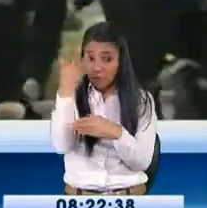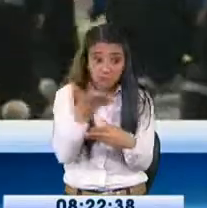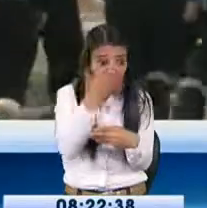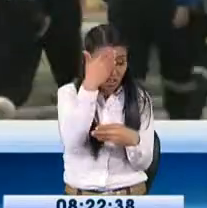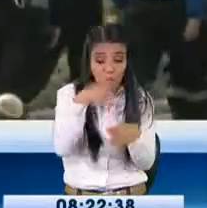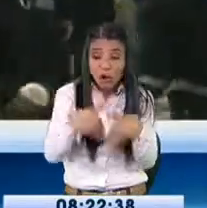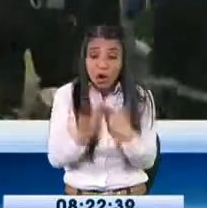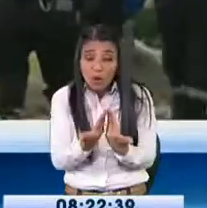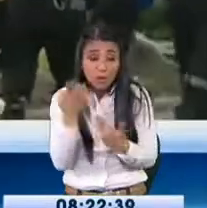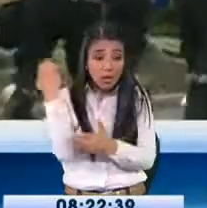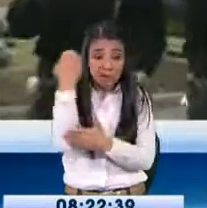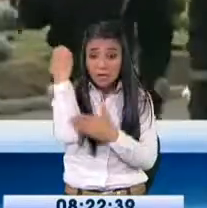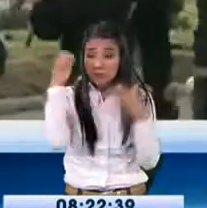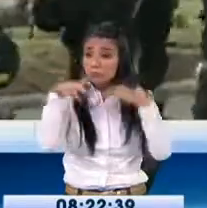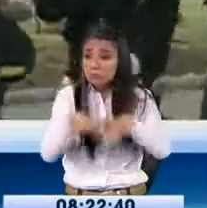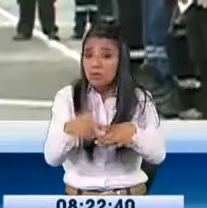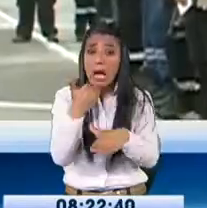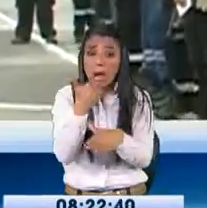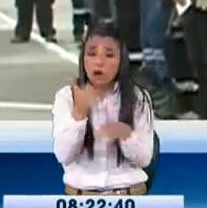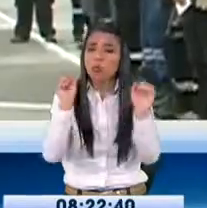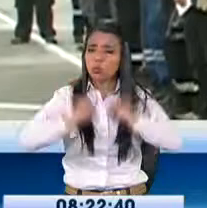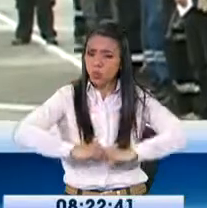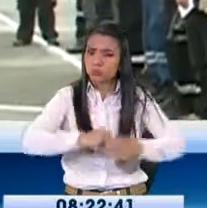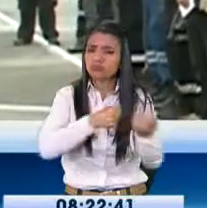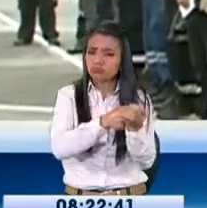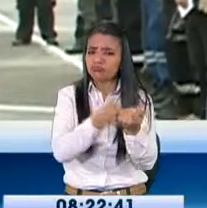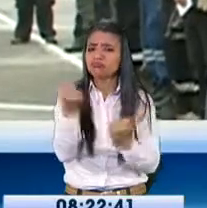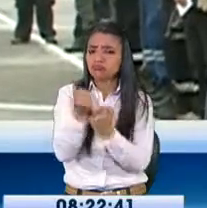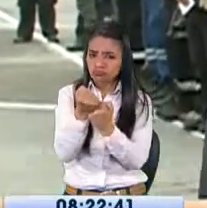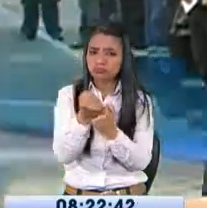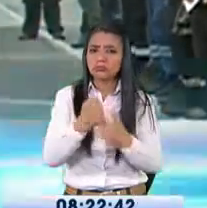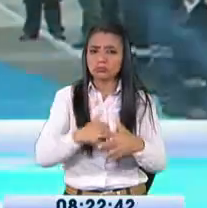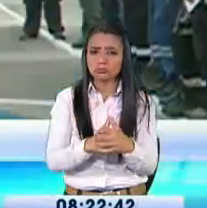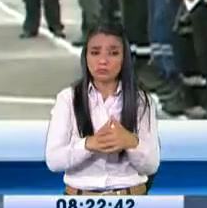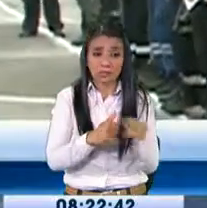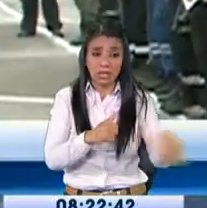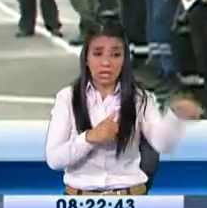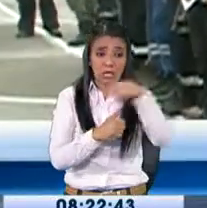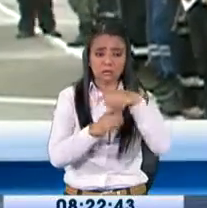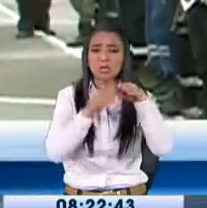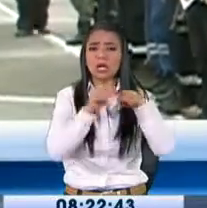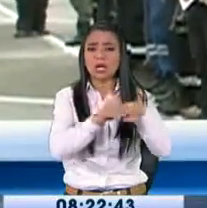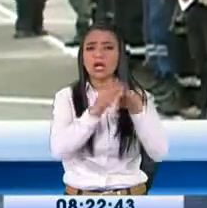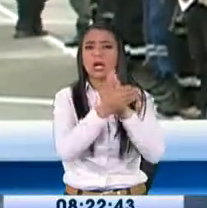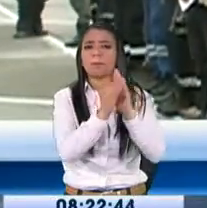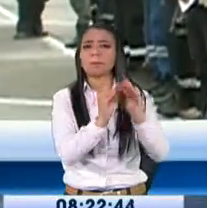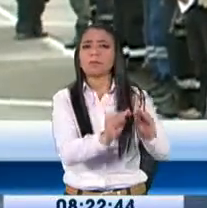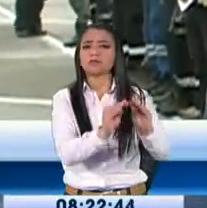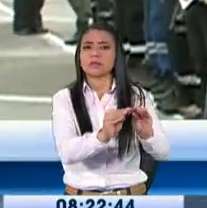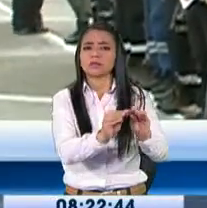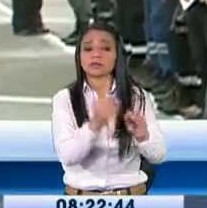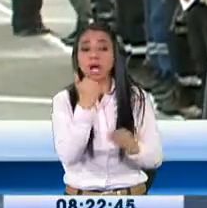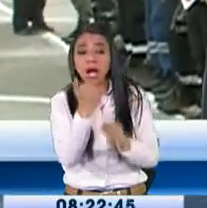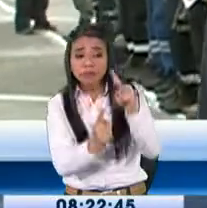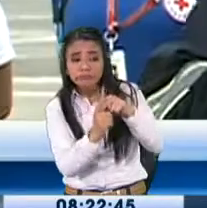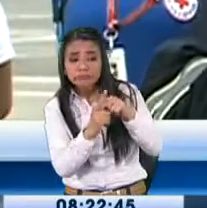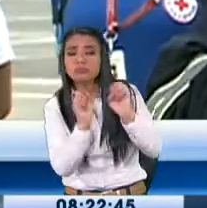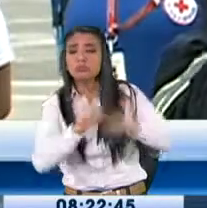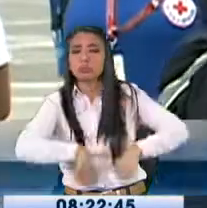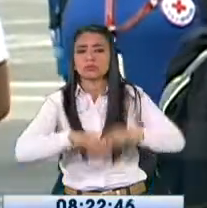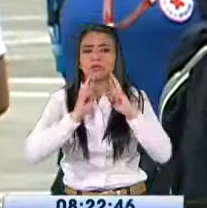cómo actuar ante un desastre natural. Para que estas brigadas puedan capacitar y que puedan responder a cualquier